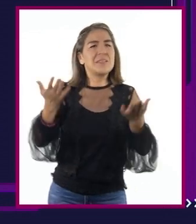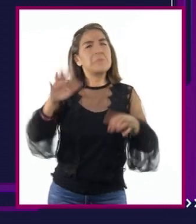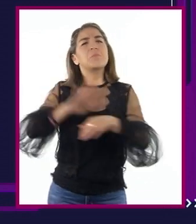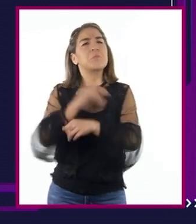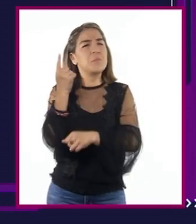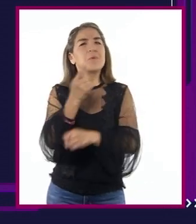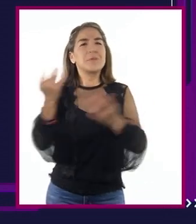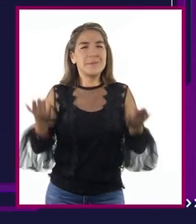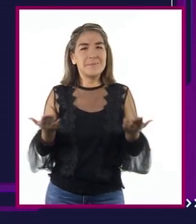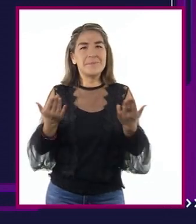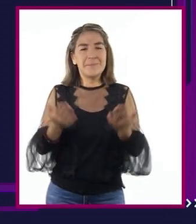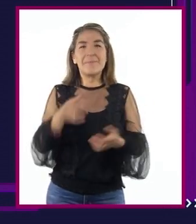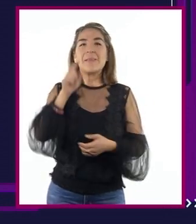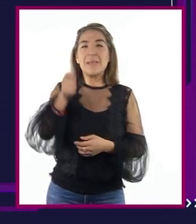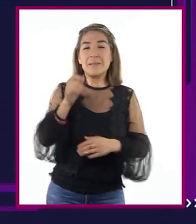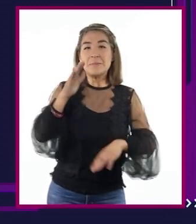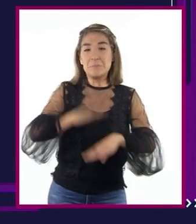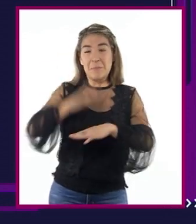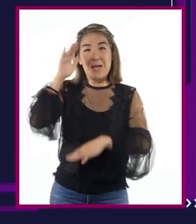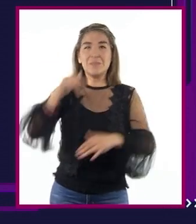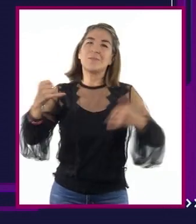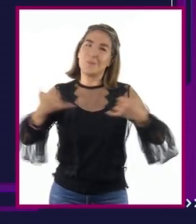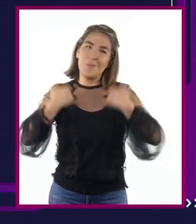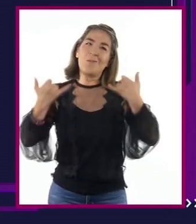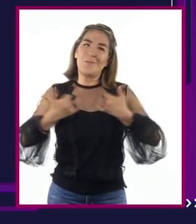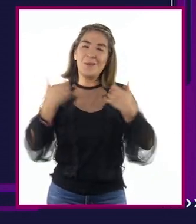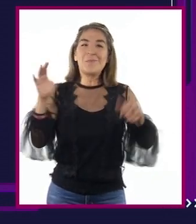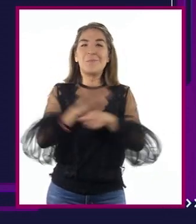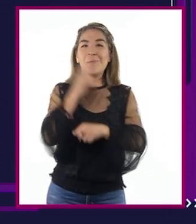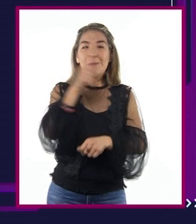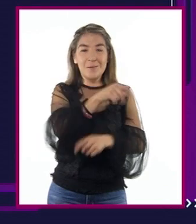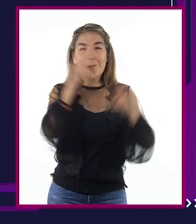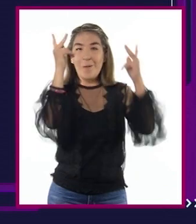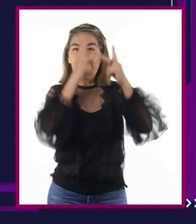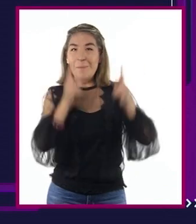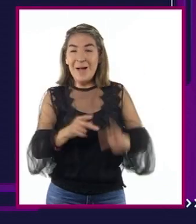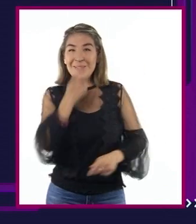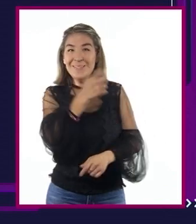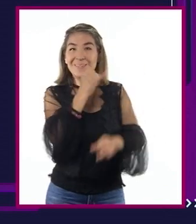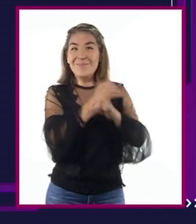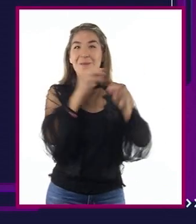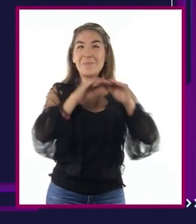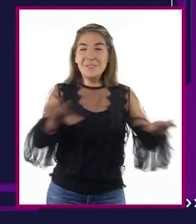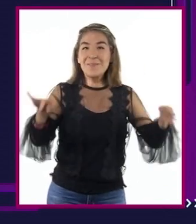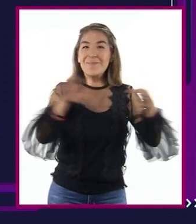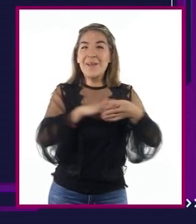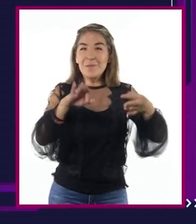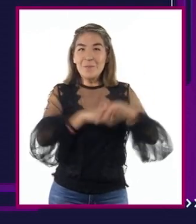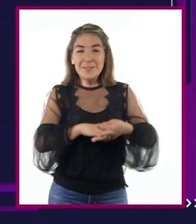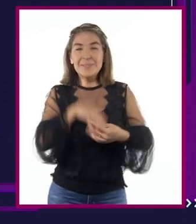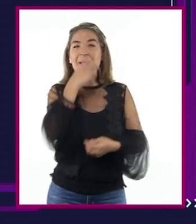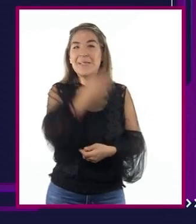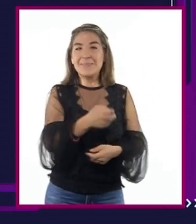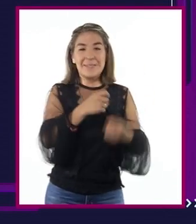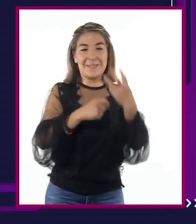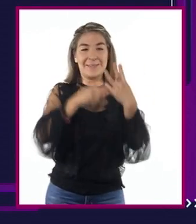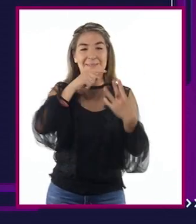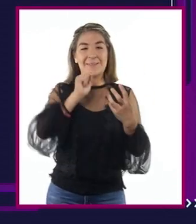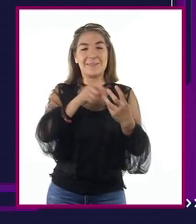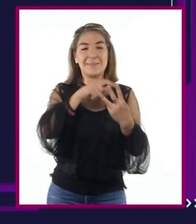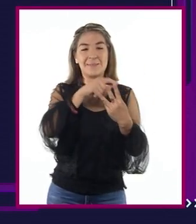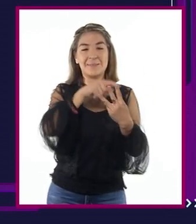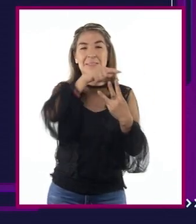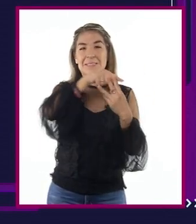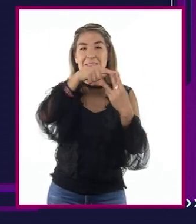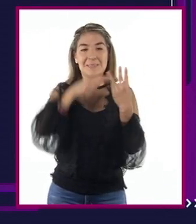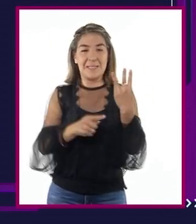qué? Es mayormente joven porque si se comparan la suma de las frecuencias de las 3 primeras barras con